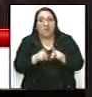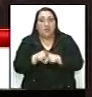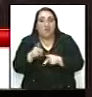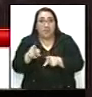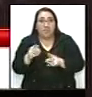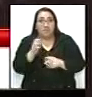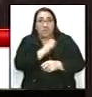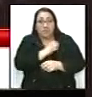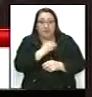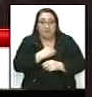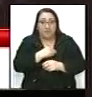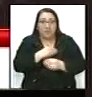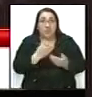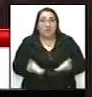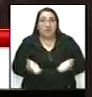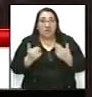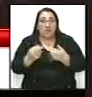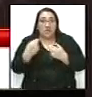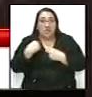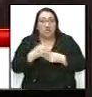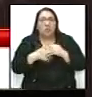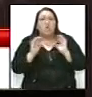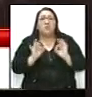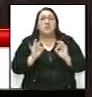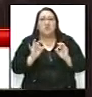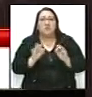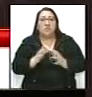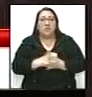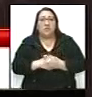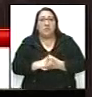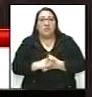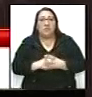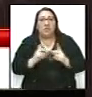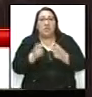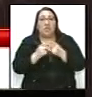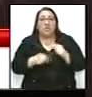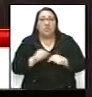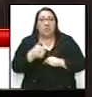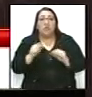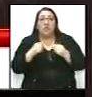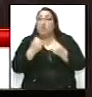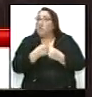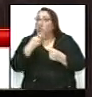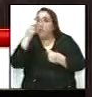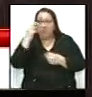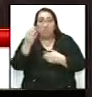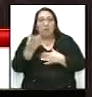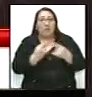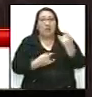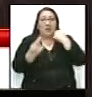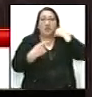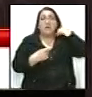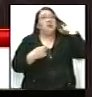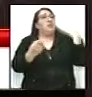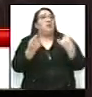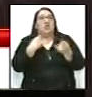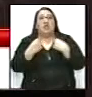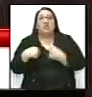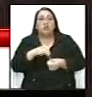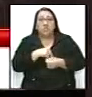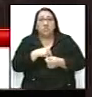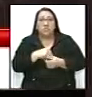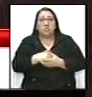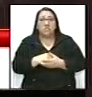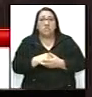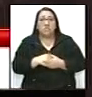el Ejecutivo nos van a cargar, y los mismos parlamentarios de acá, de otras fuerzas políticas, nos van a atacar a nosotros, diciendo que no hemos